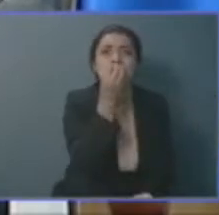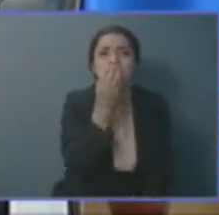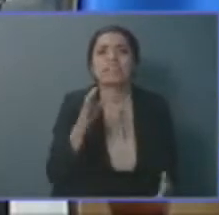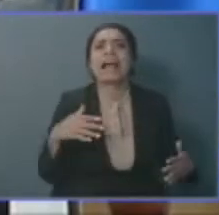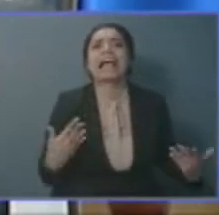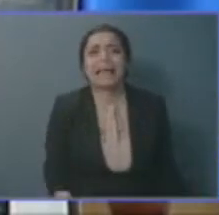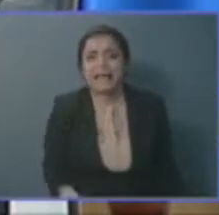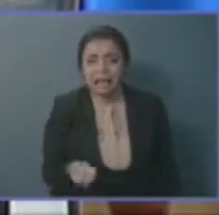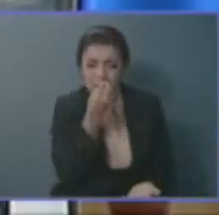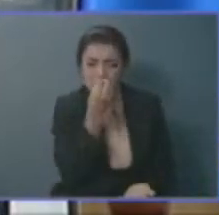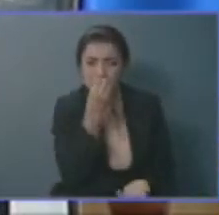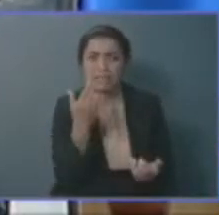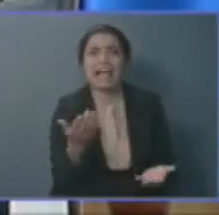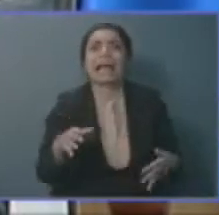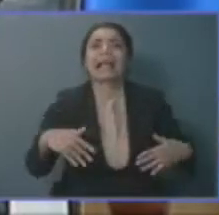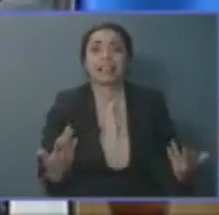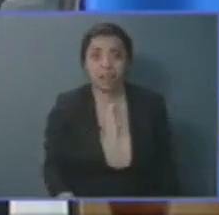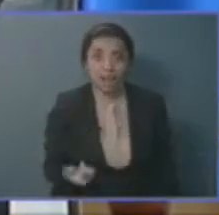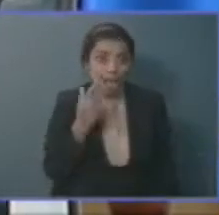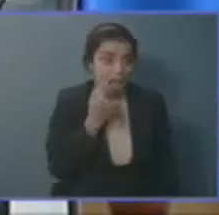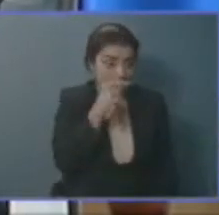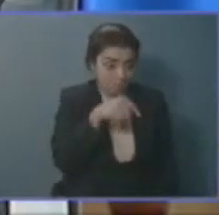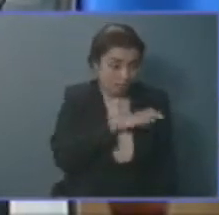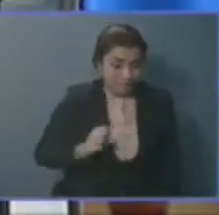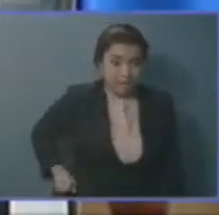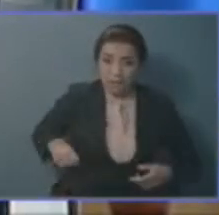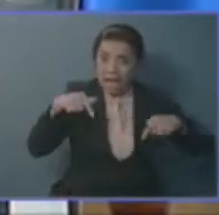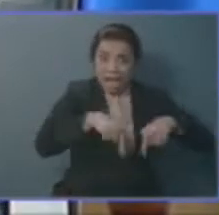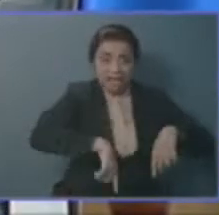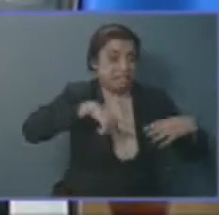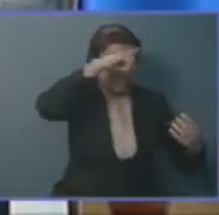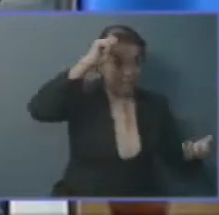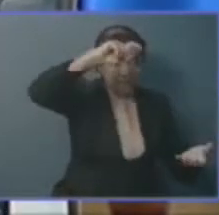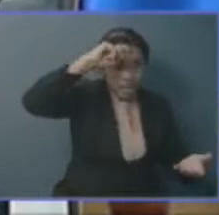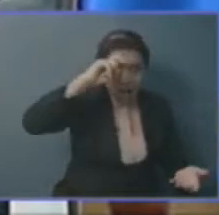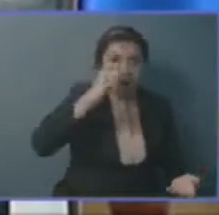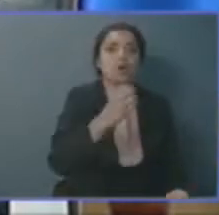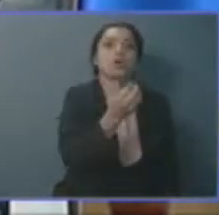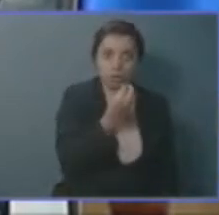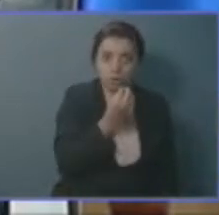El Salvador, literalmente, si no se trabaja, no se come, presidente Bukele.